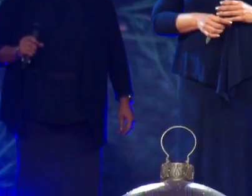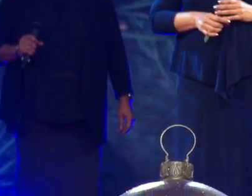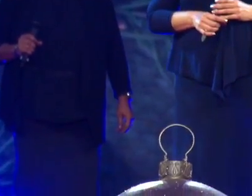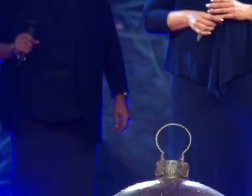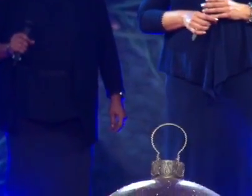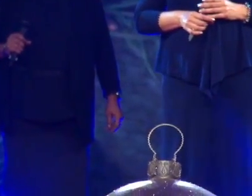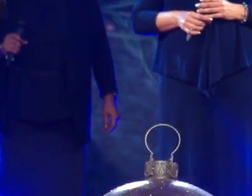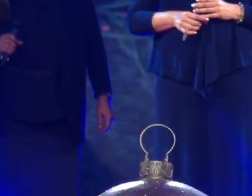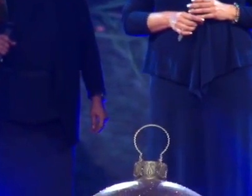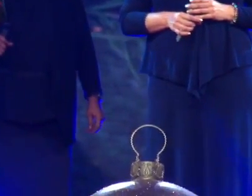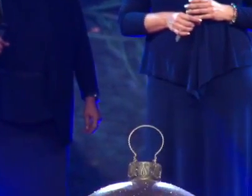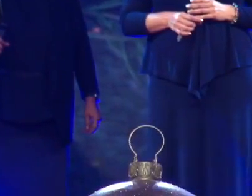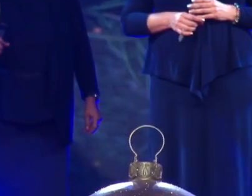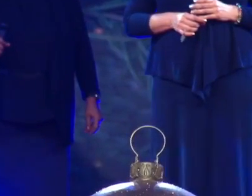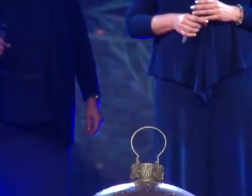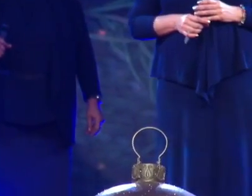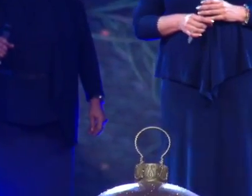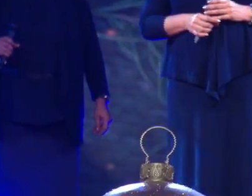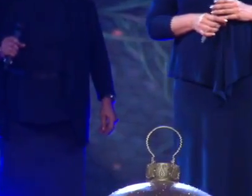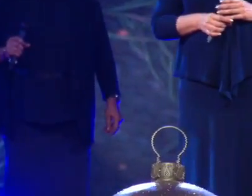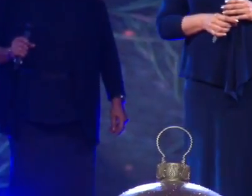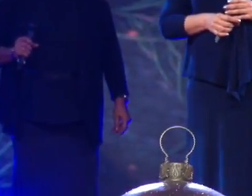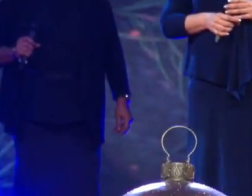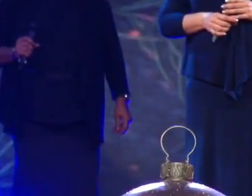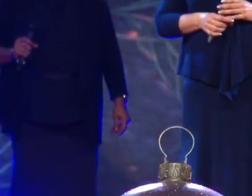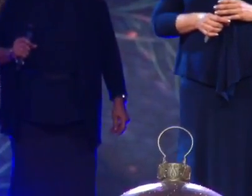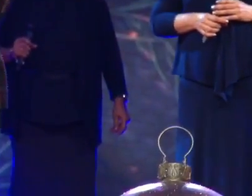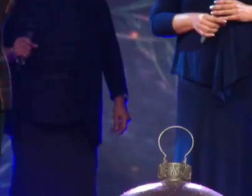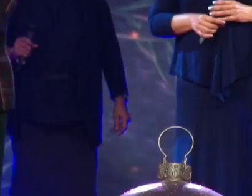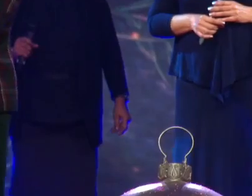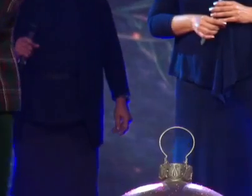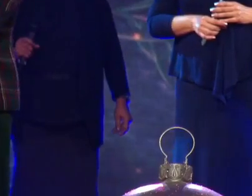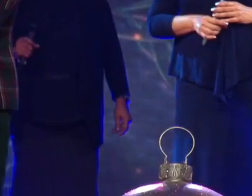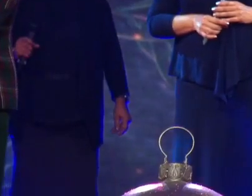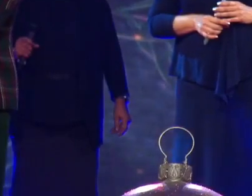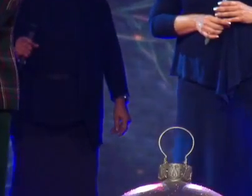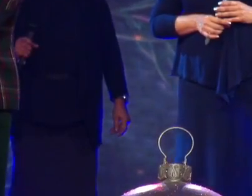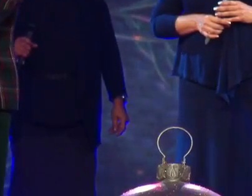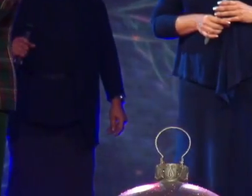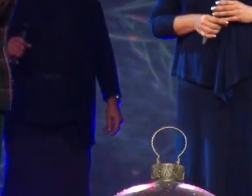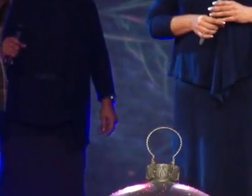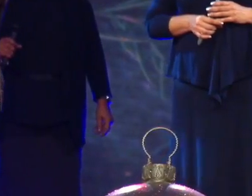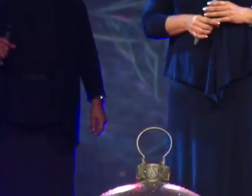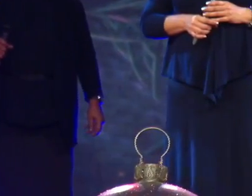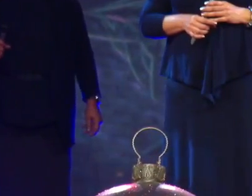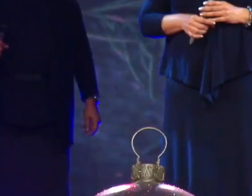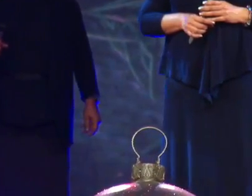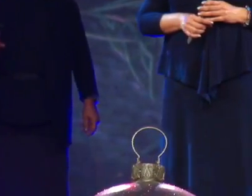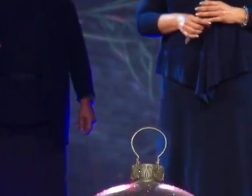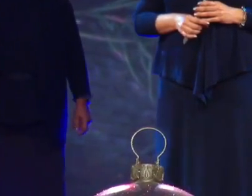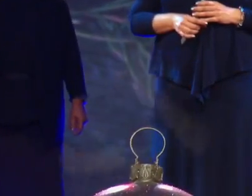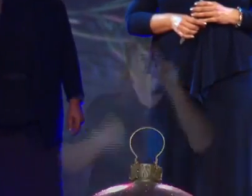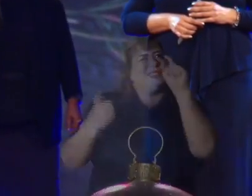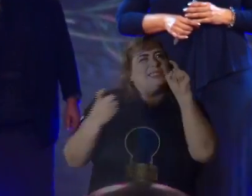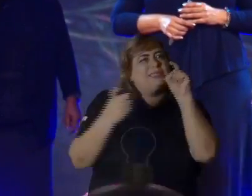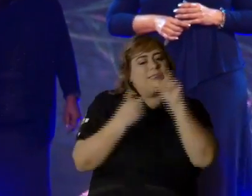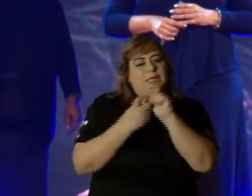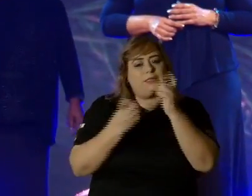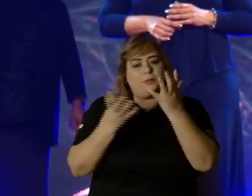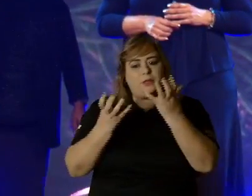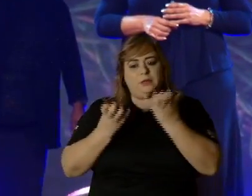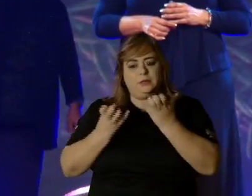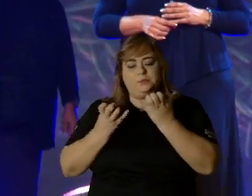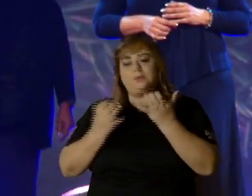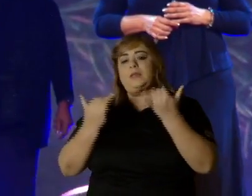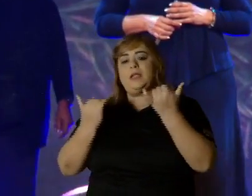Alaba. Y nosotros le decimos al Padre, esto es lo que queremos. Específicamente. Así que voy a invitar a,